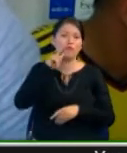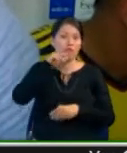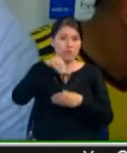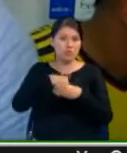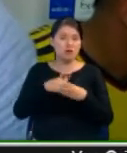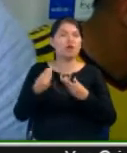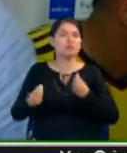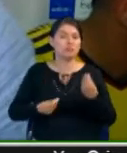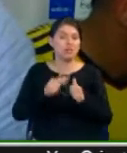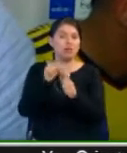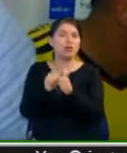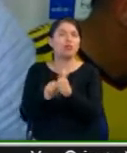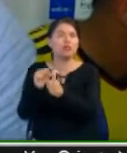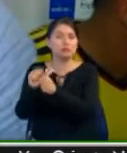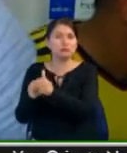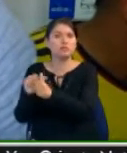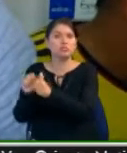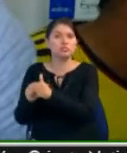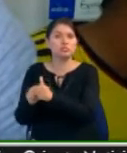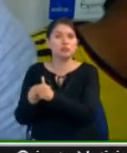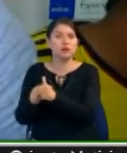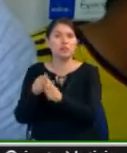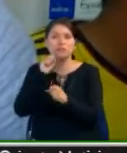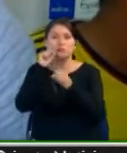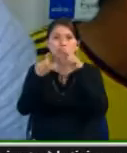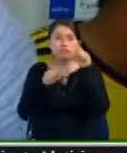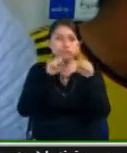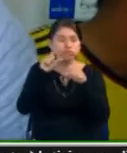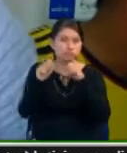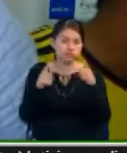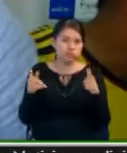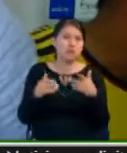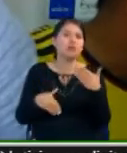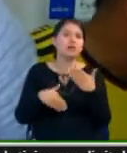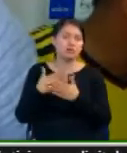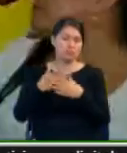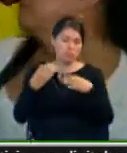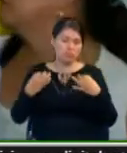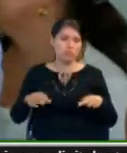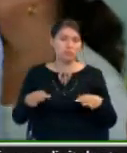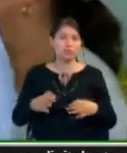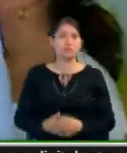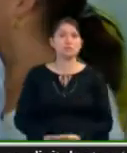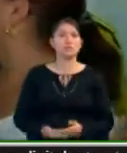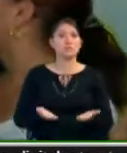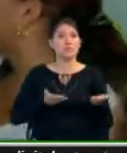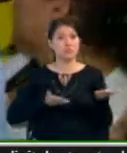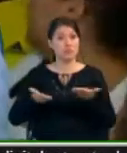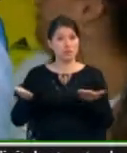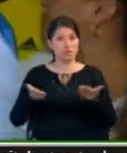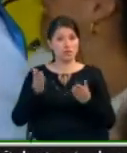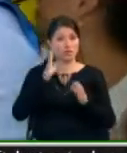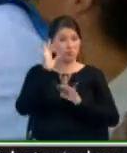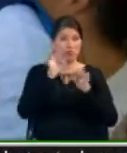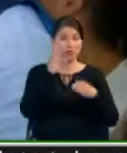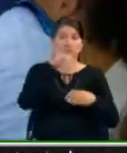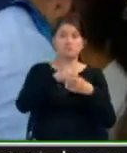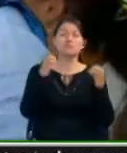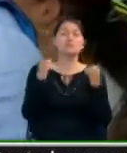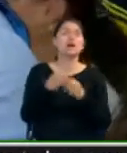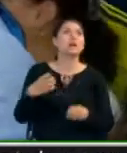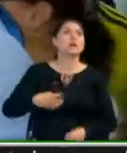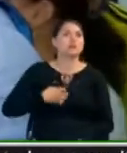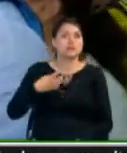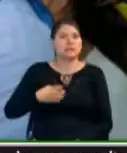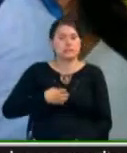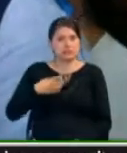se realicen cada una de las averiguaciones pertinentes para entrar a normalizar. El servicio de cuidador fue la queja más